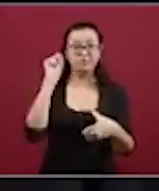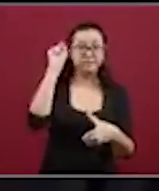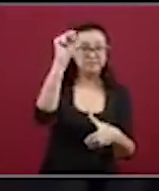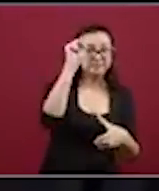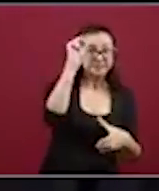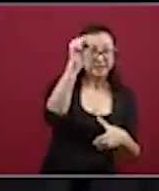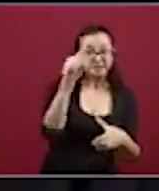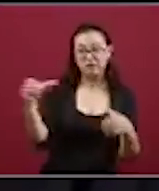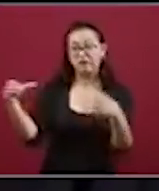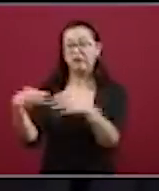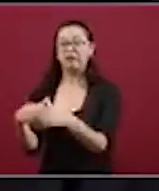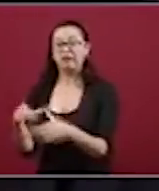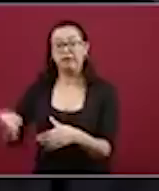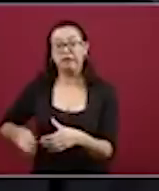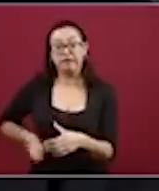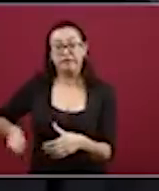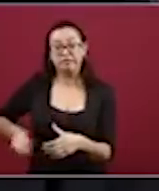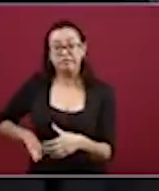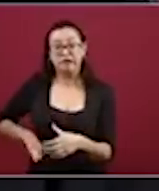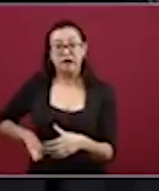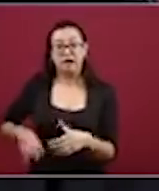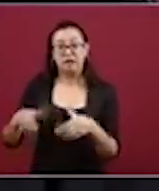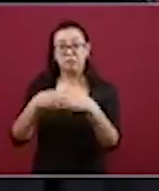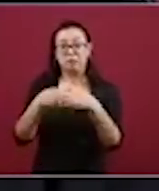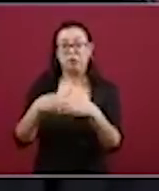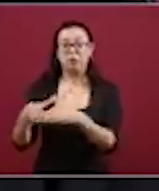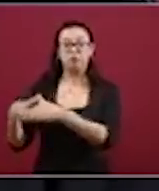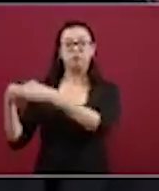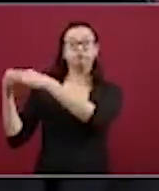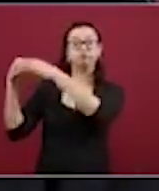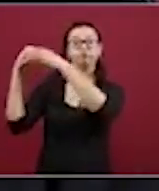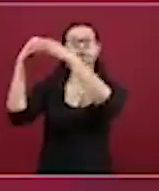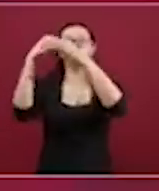que estén por encima del interés general,